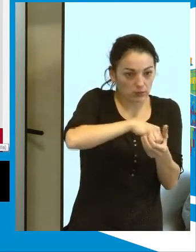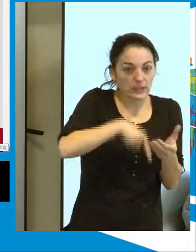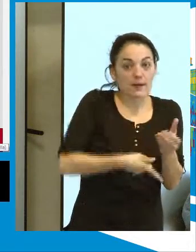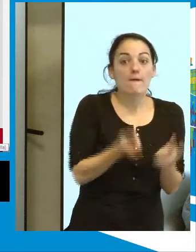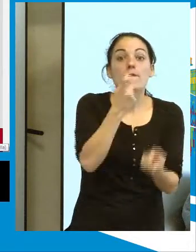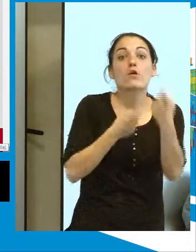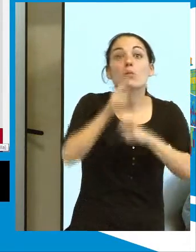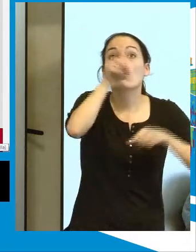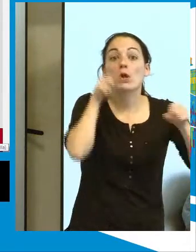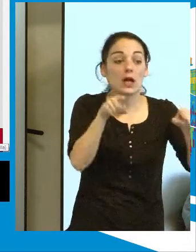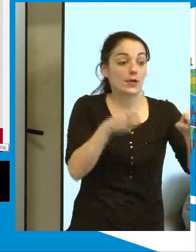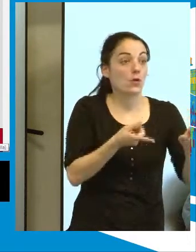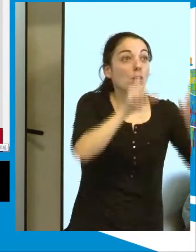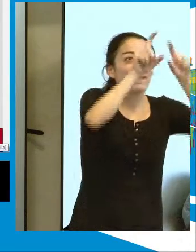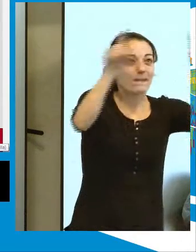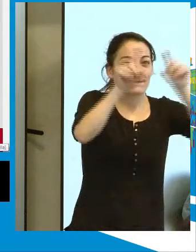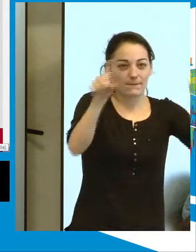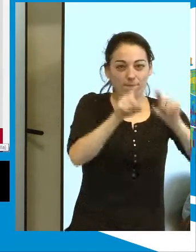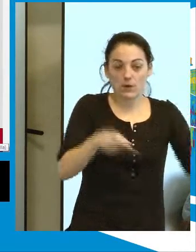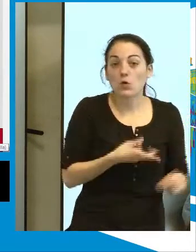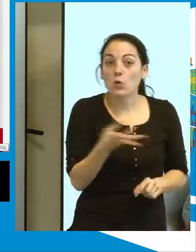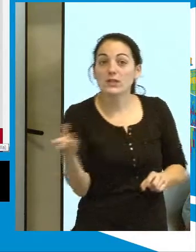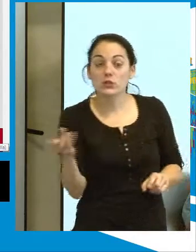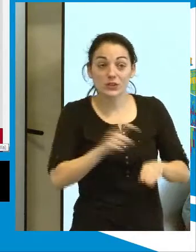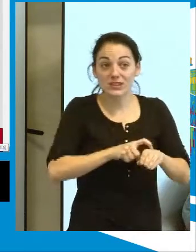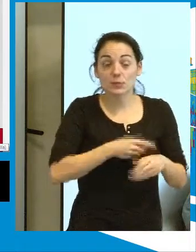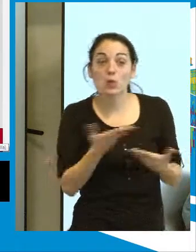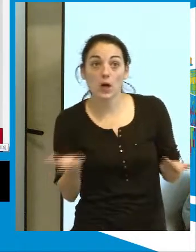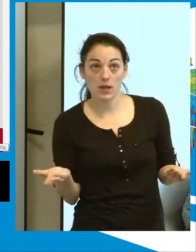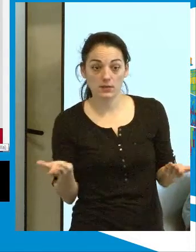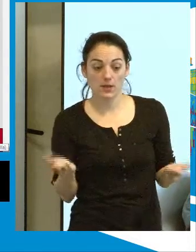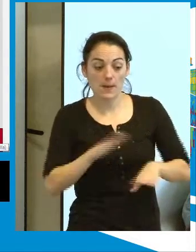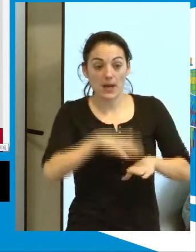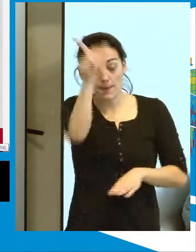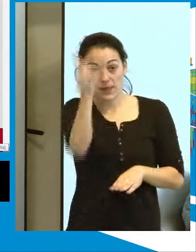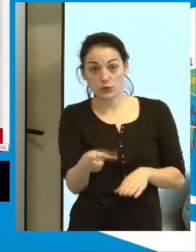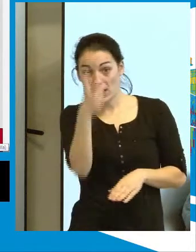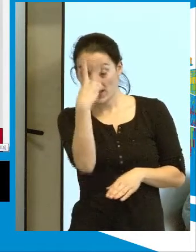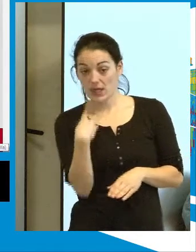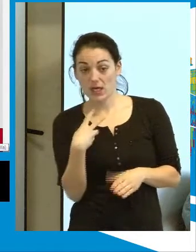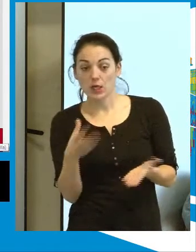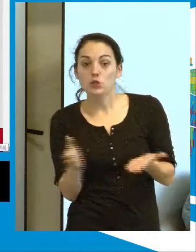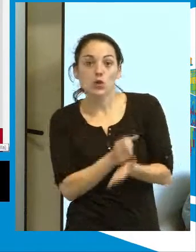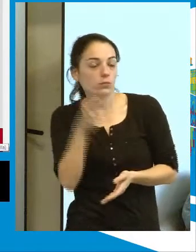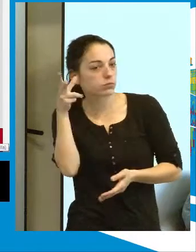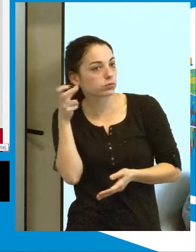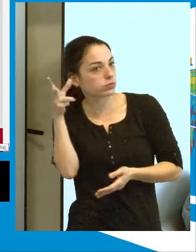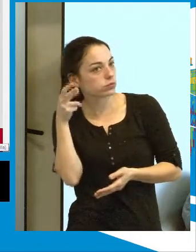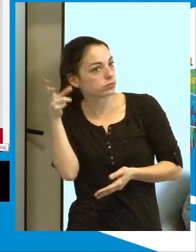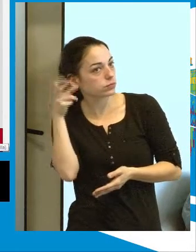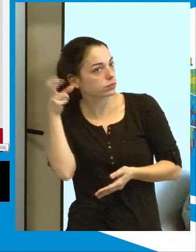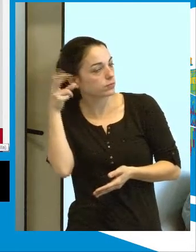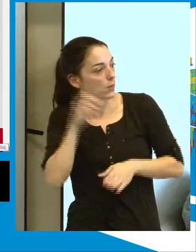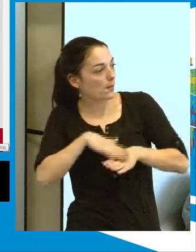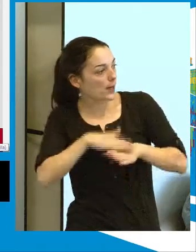formulario, cuántos campos tiene, de qué tipo son, para que en este caso la persona ciega, de alguna manera, pues tenga esa audición y esa locución que le va a